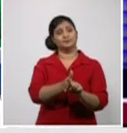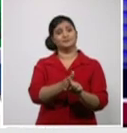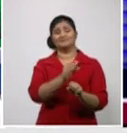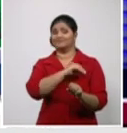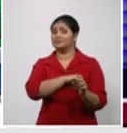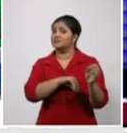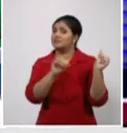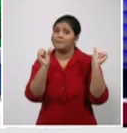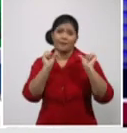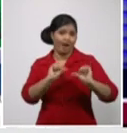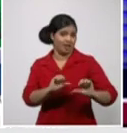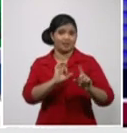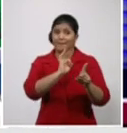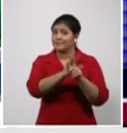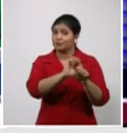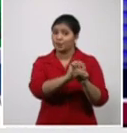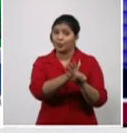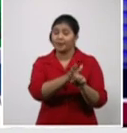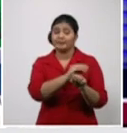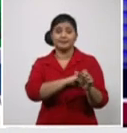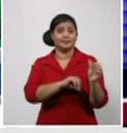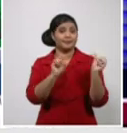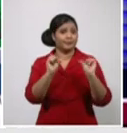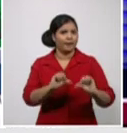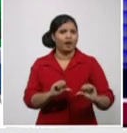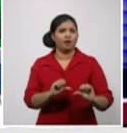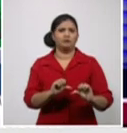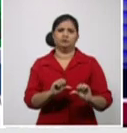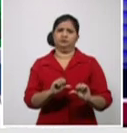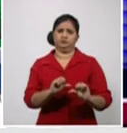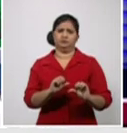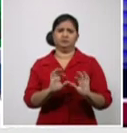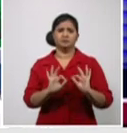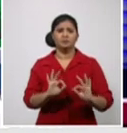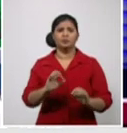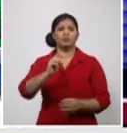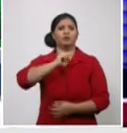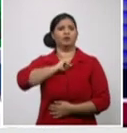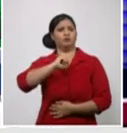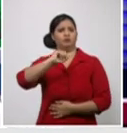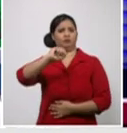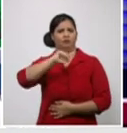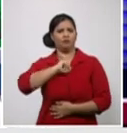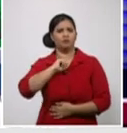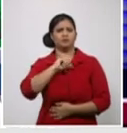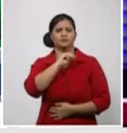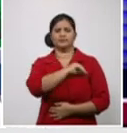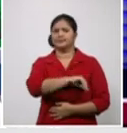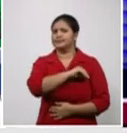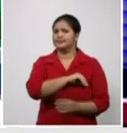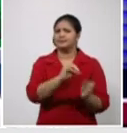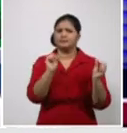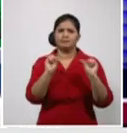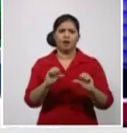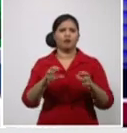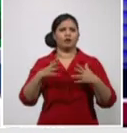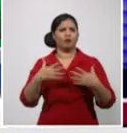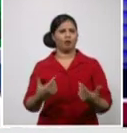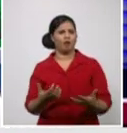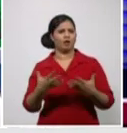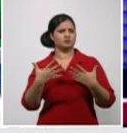Desde un principio se veía muy somnoliento, con falta de aire. Fue necesario intubarlo y